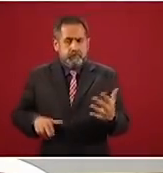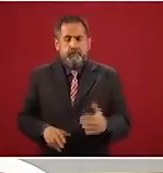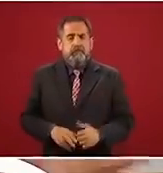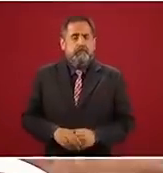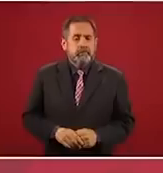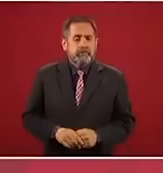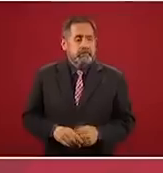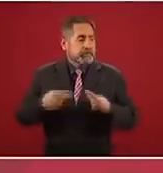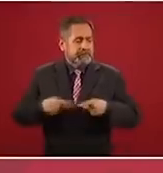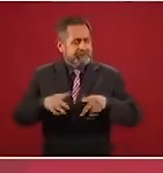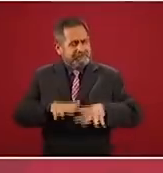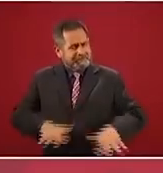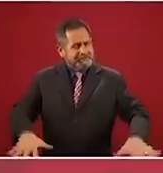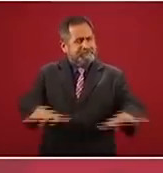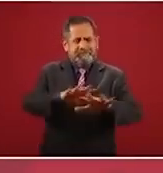a todo el pueblo.